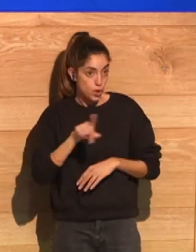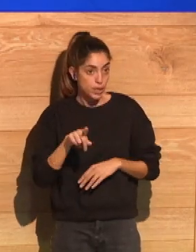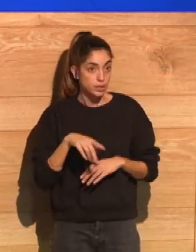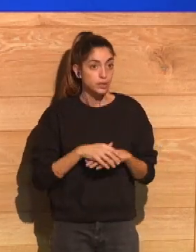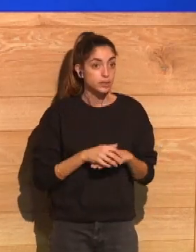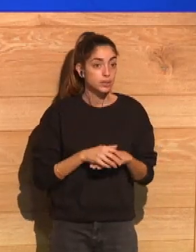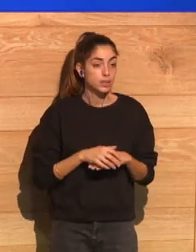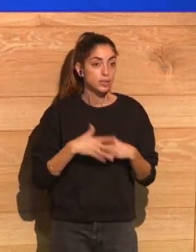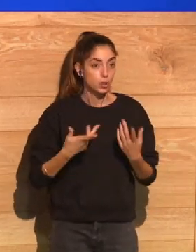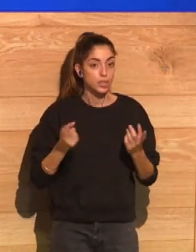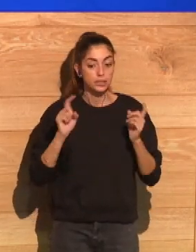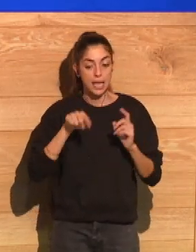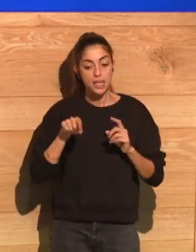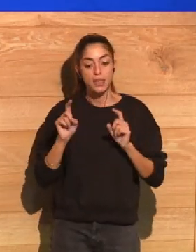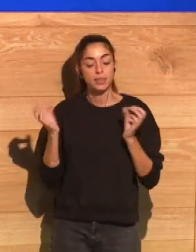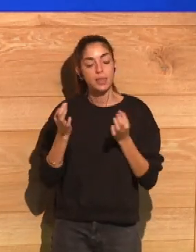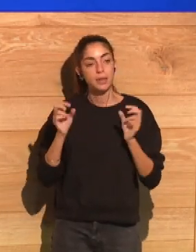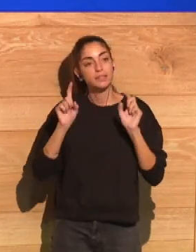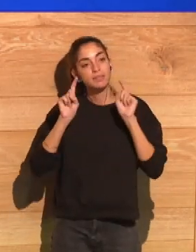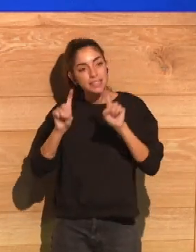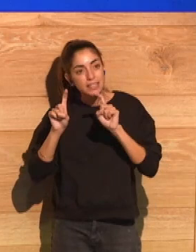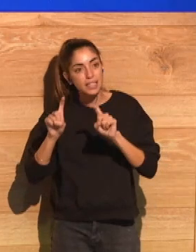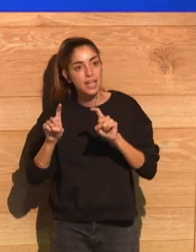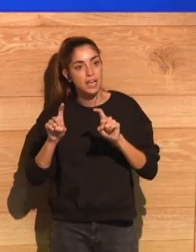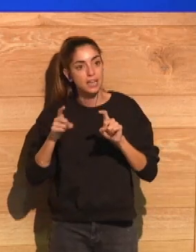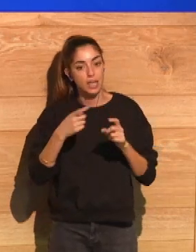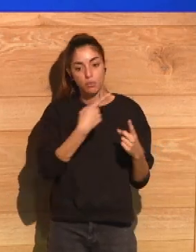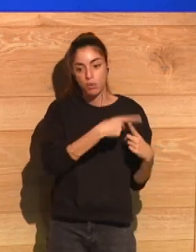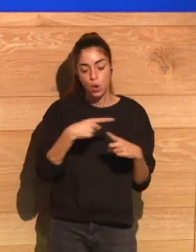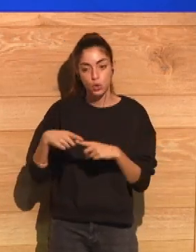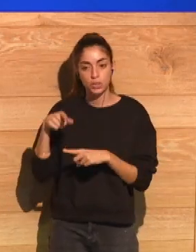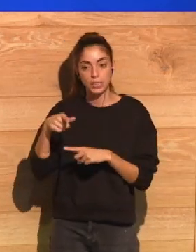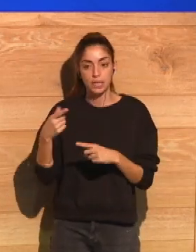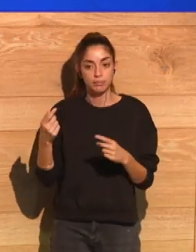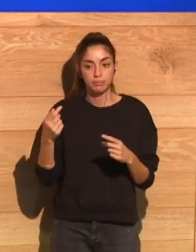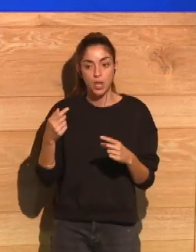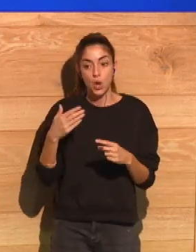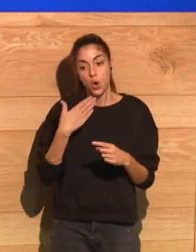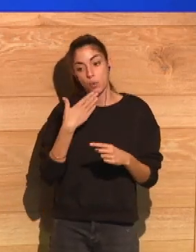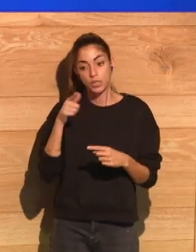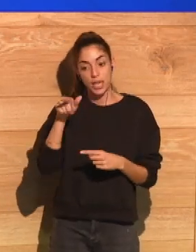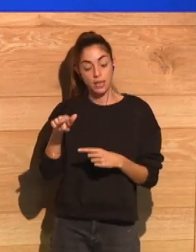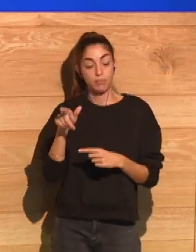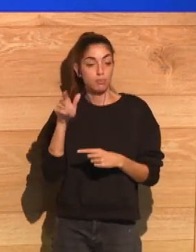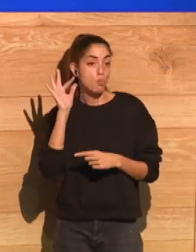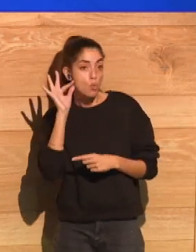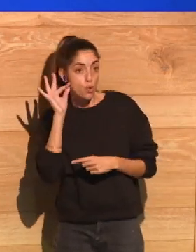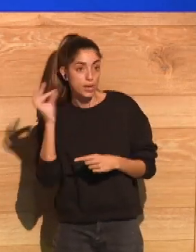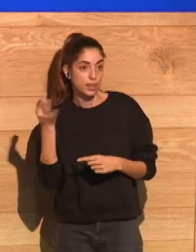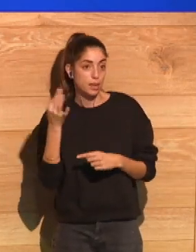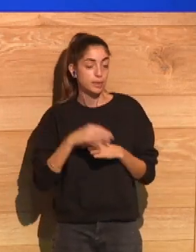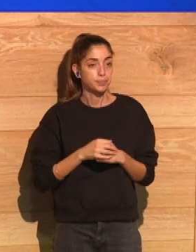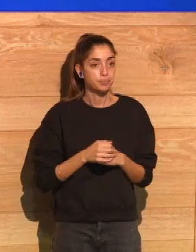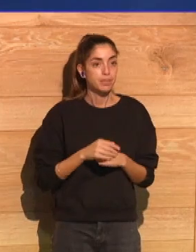cosas propias de lo que se esperaba de ella como mujer. Y tú nos cuentas, bueno, tus dificultades en la vida y las clases de yoga, ¿no?